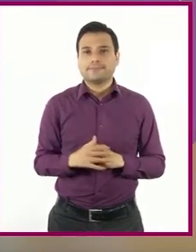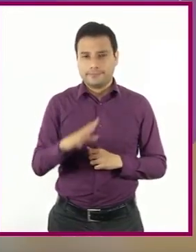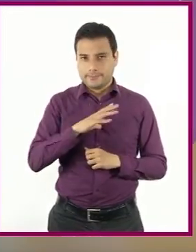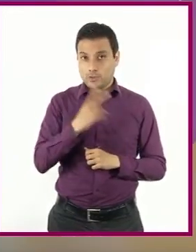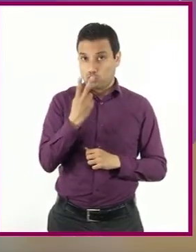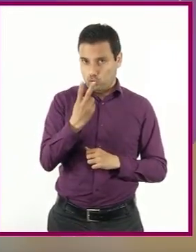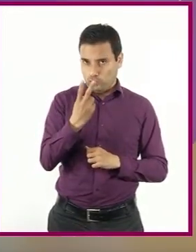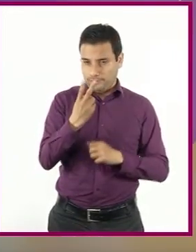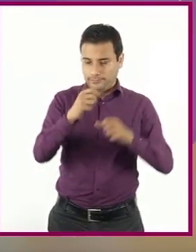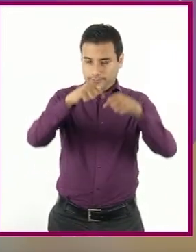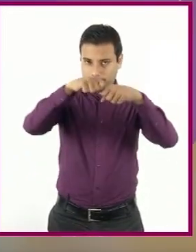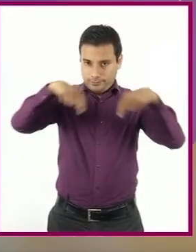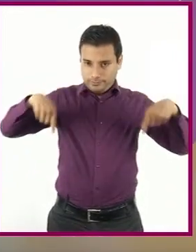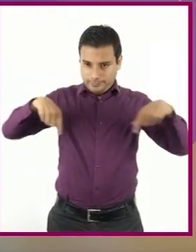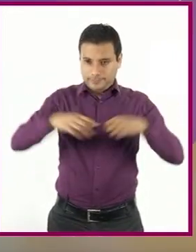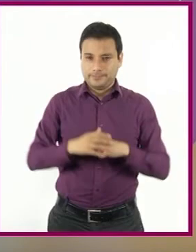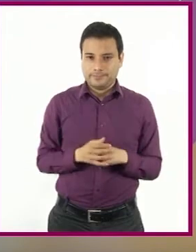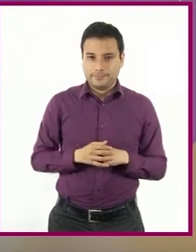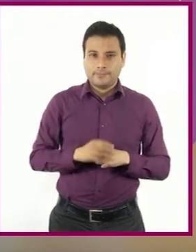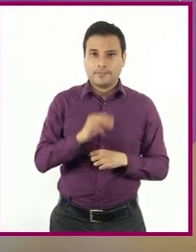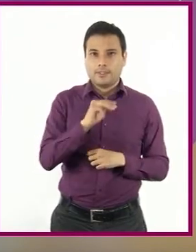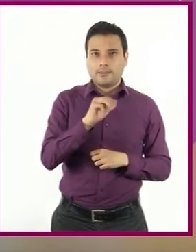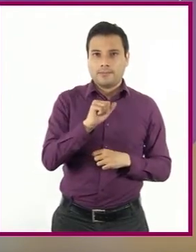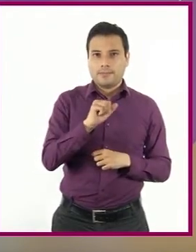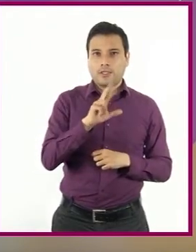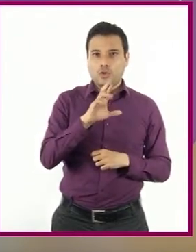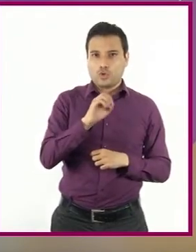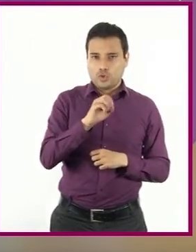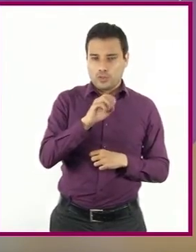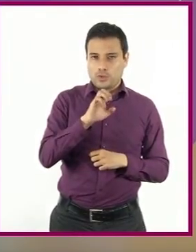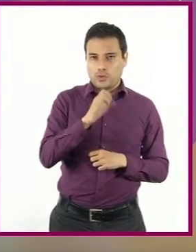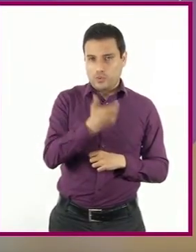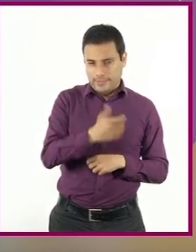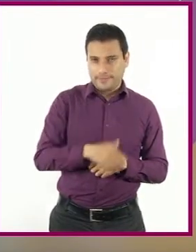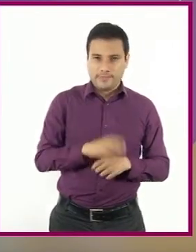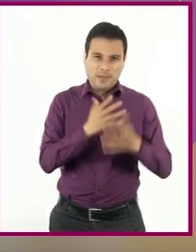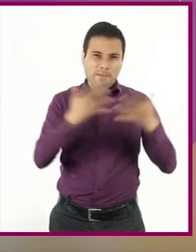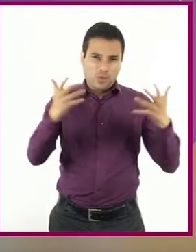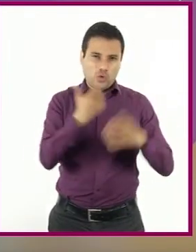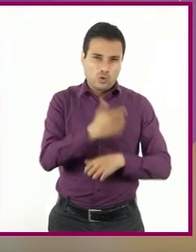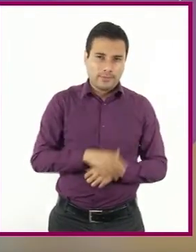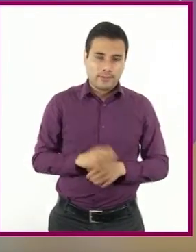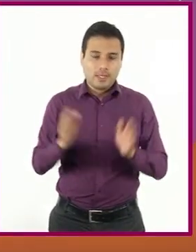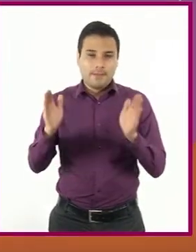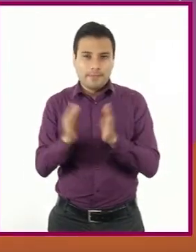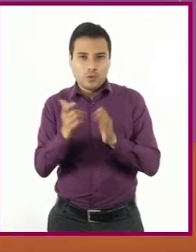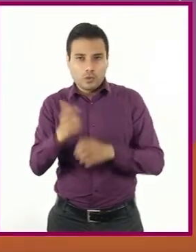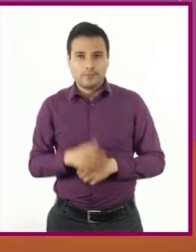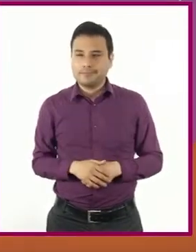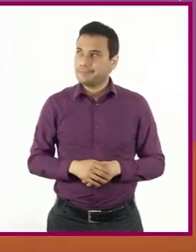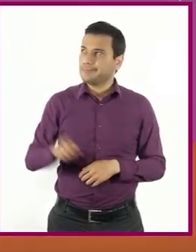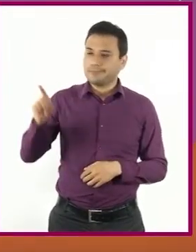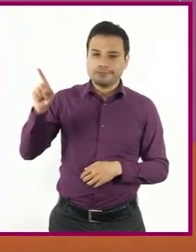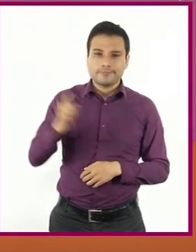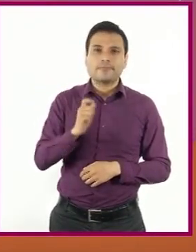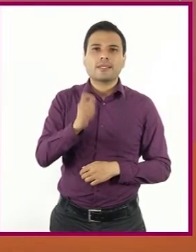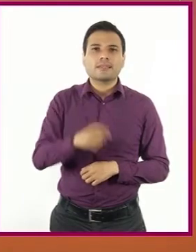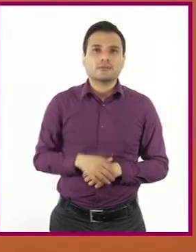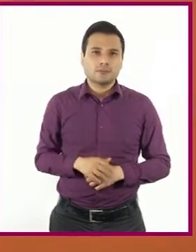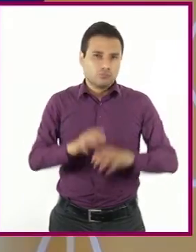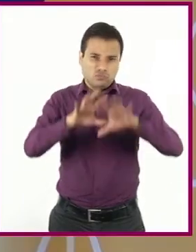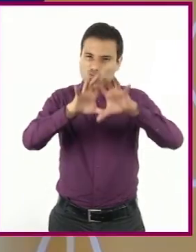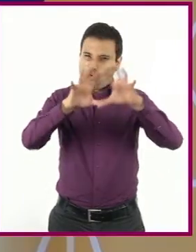dos grandes ramas, la macroeconomía y la microeconomía. La macro estudia la economía en su